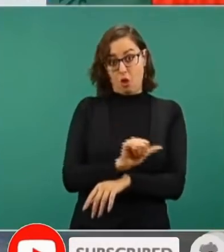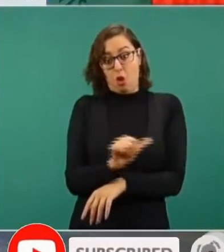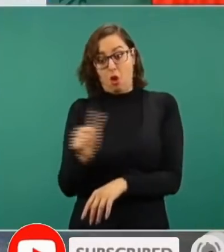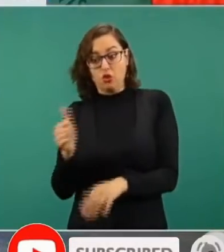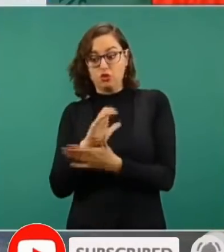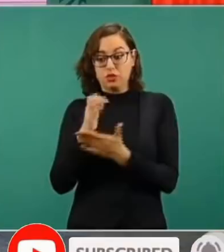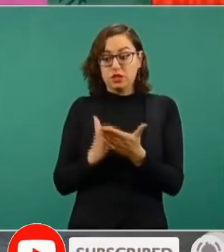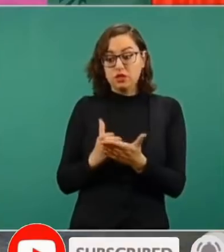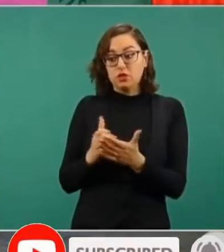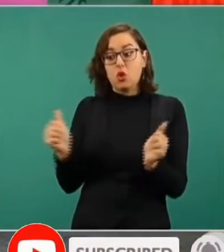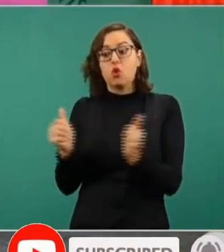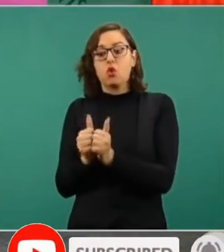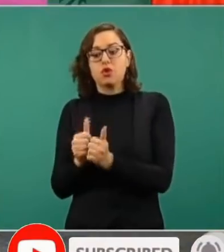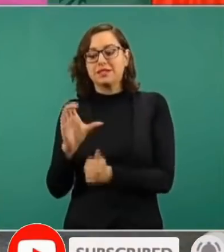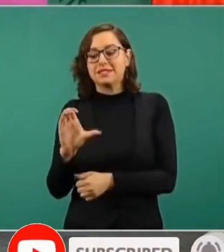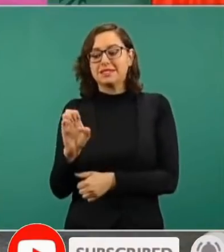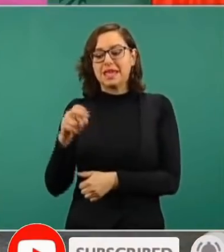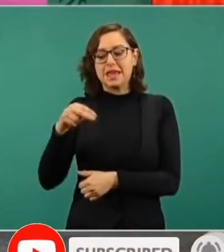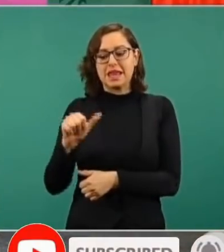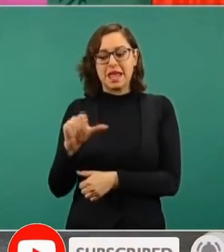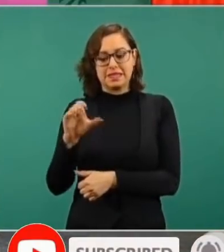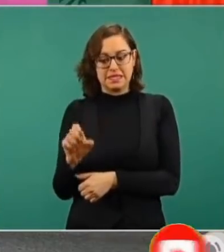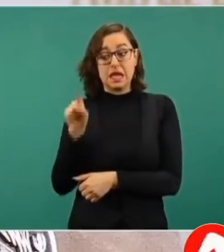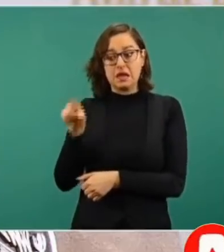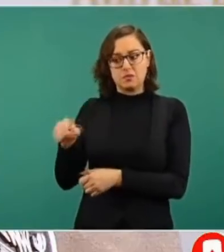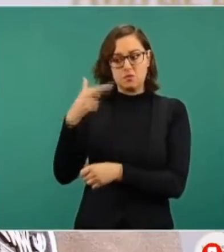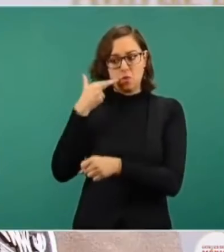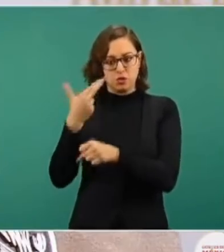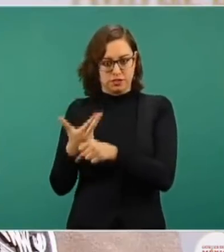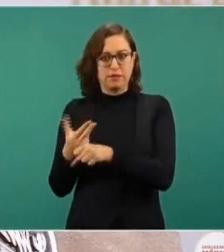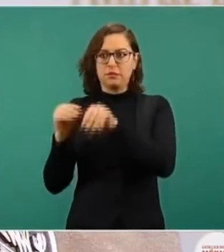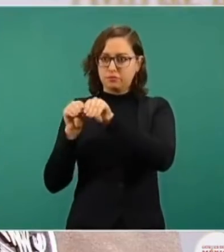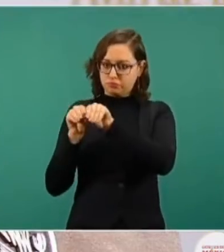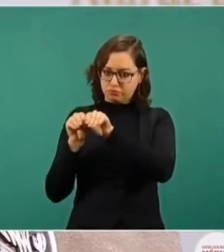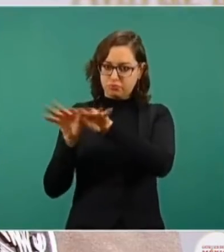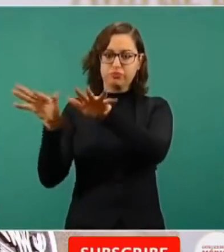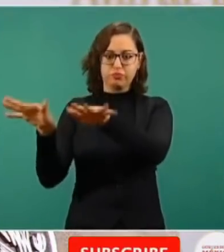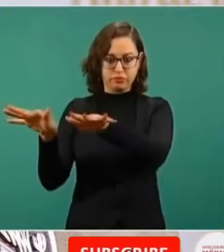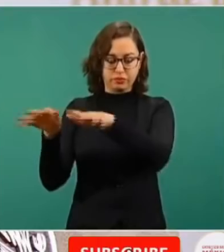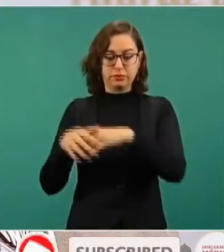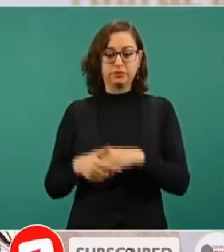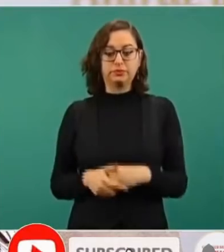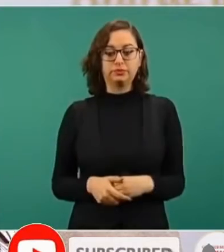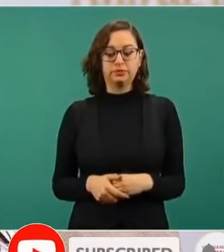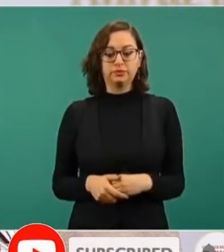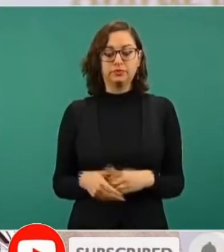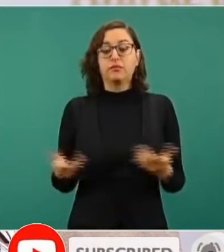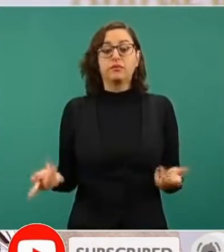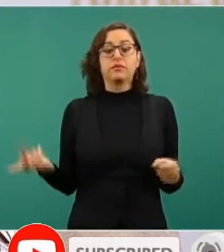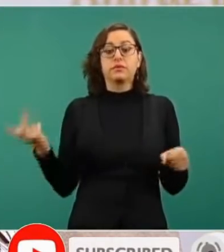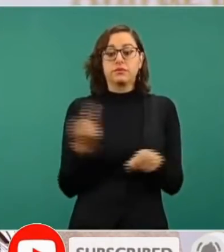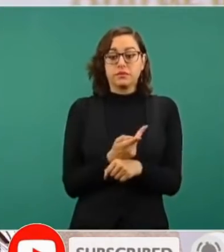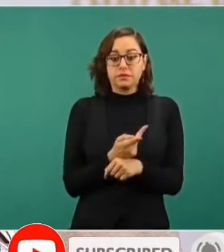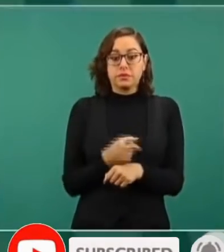a la red. Como el despacho se hace considerando el costo variable, solo el combustible, el